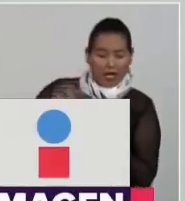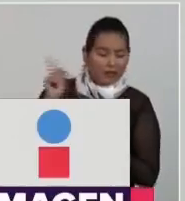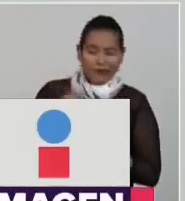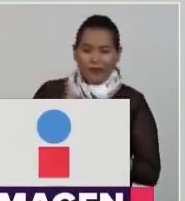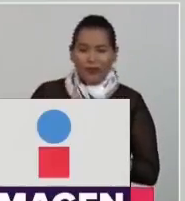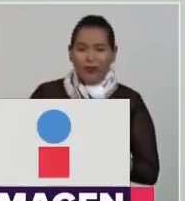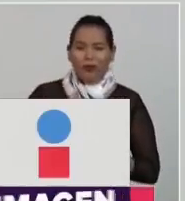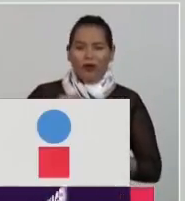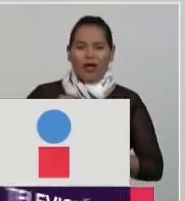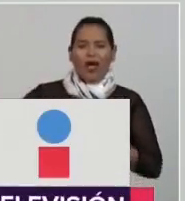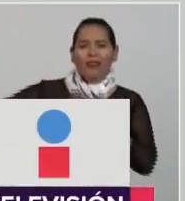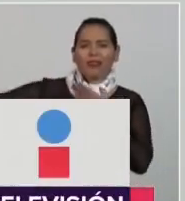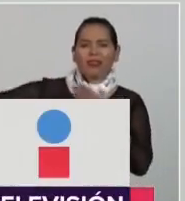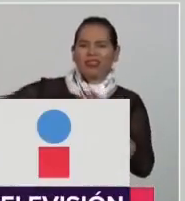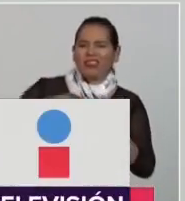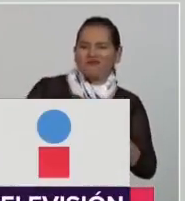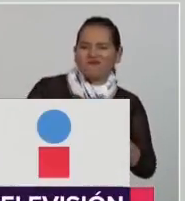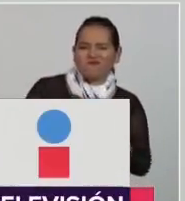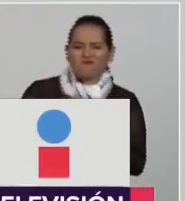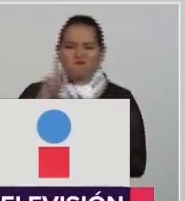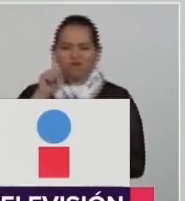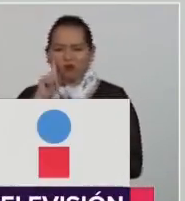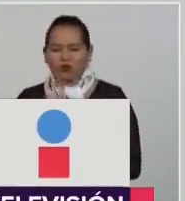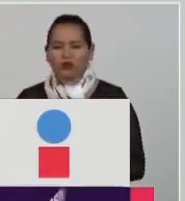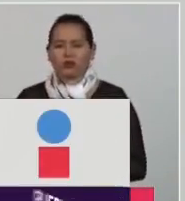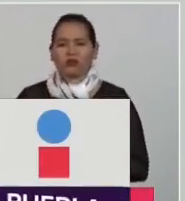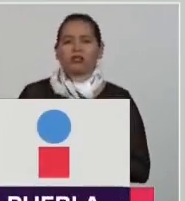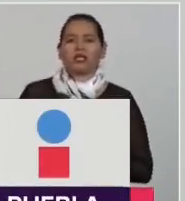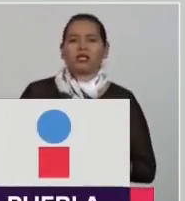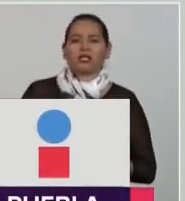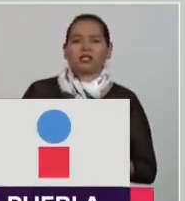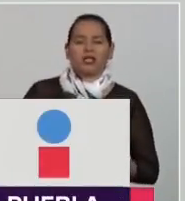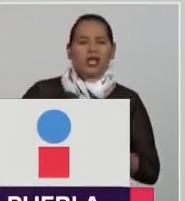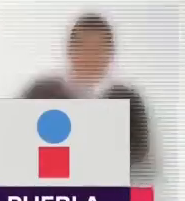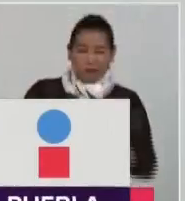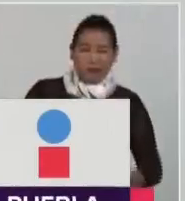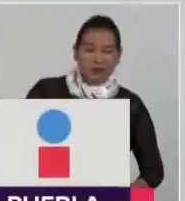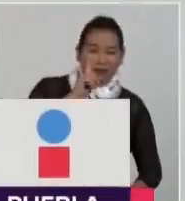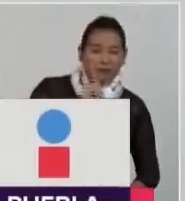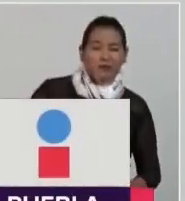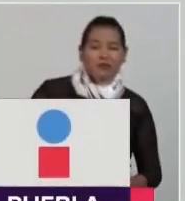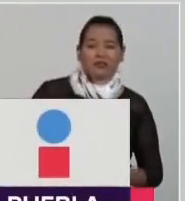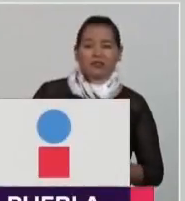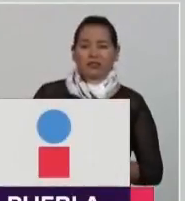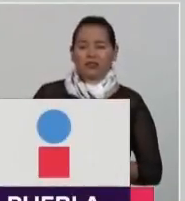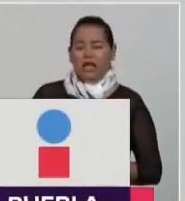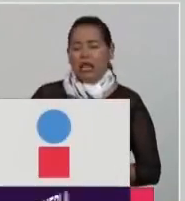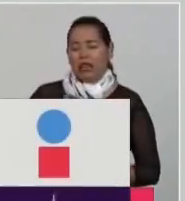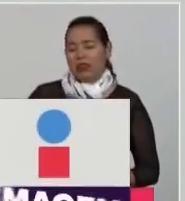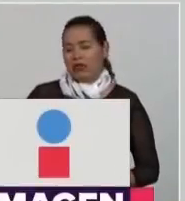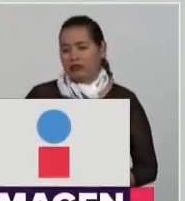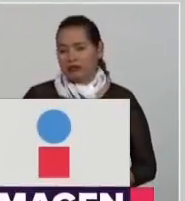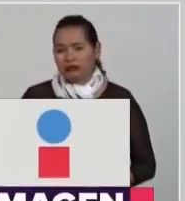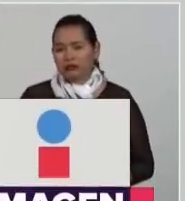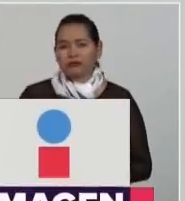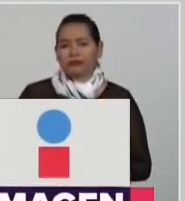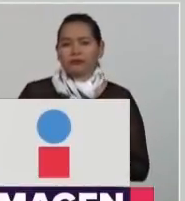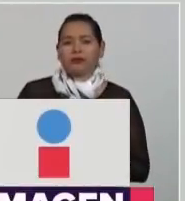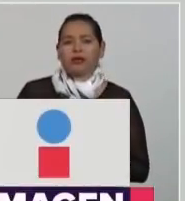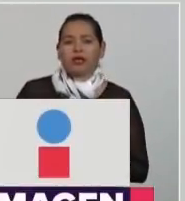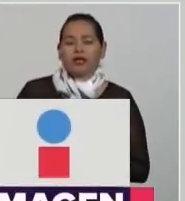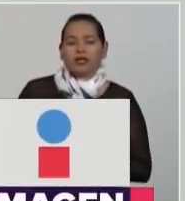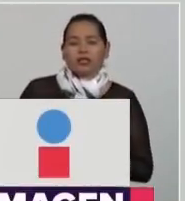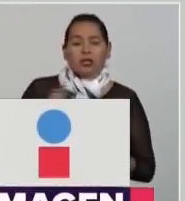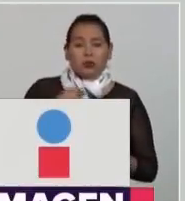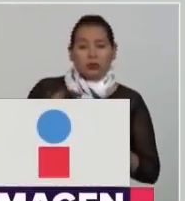todos los días luchamos por salir adelante luchamos por tener un papel la sociedad qué lástima déjeme decirle que no haga honor